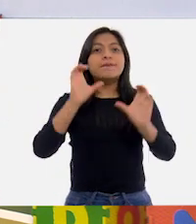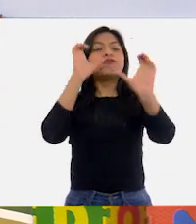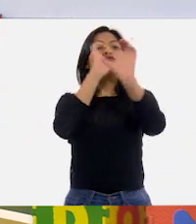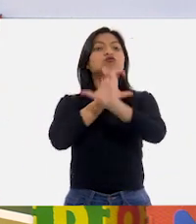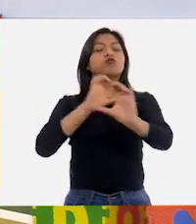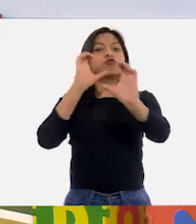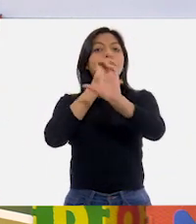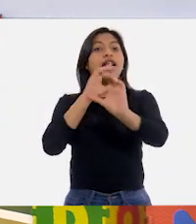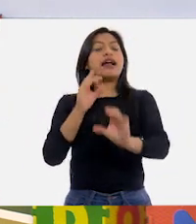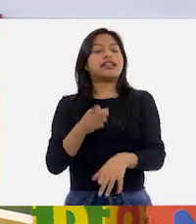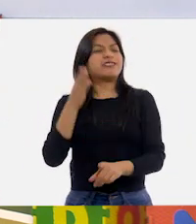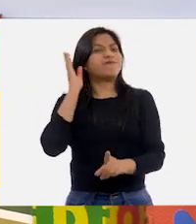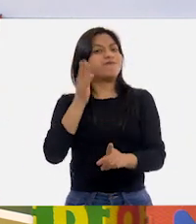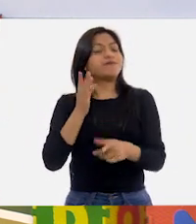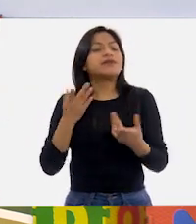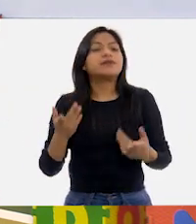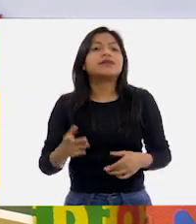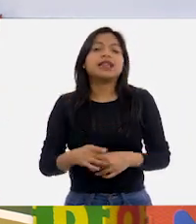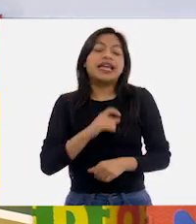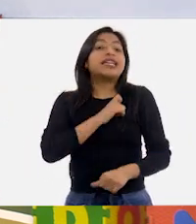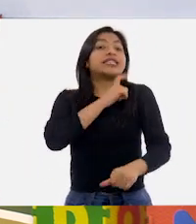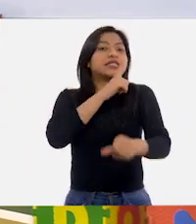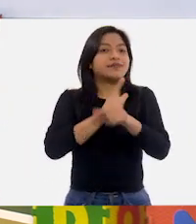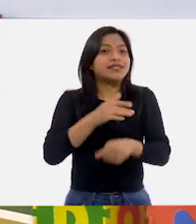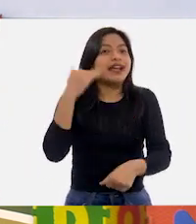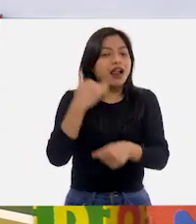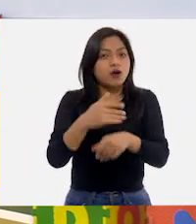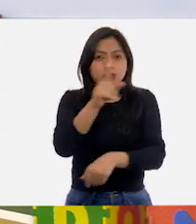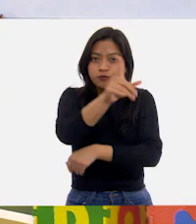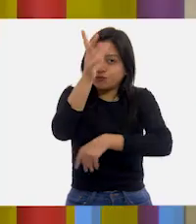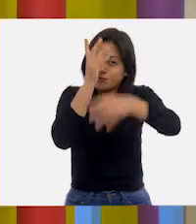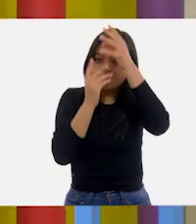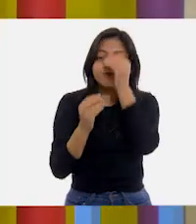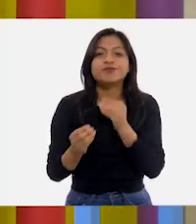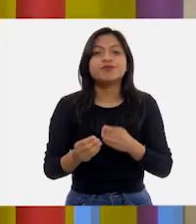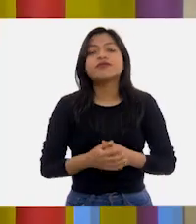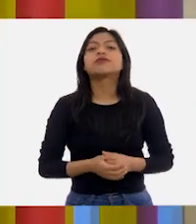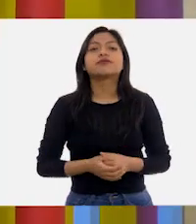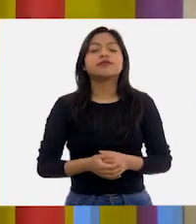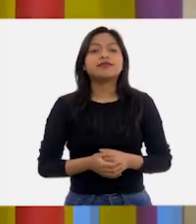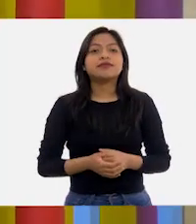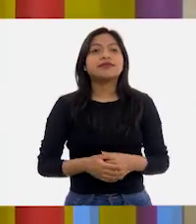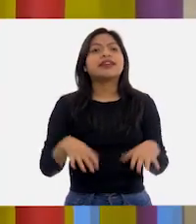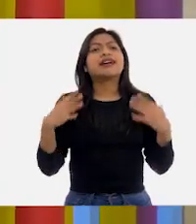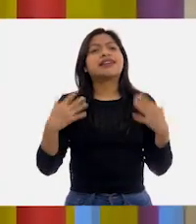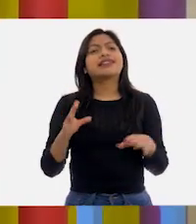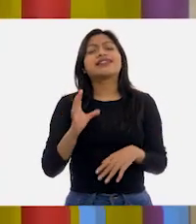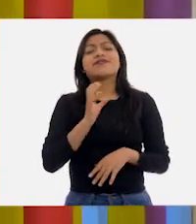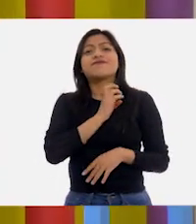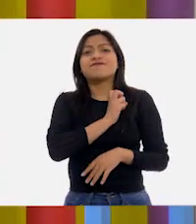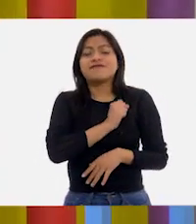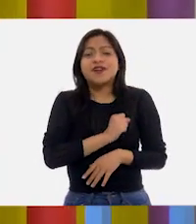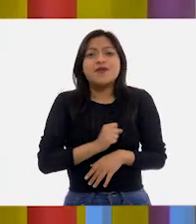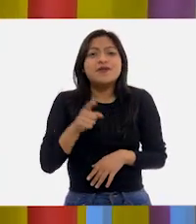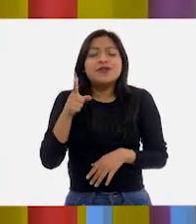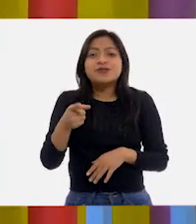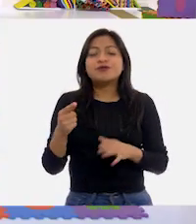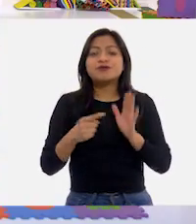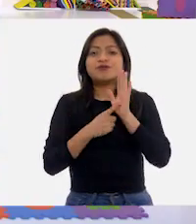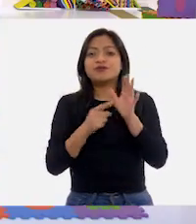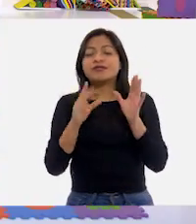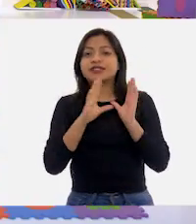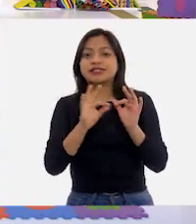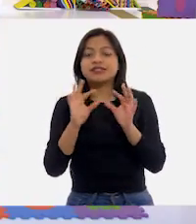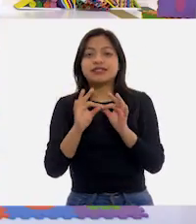manera muy específica que ya en la clase de hoy vamos a aprender. ¡Ay, qué bonito! Sí, me encanta la idea. ¿Y sabías tú